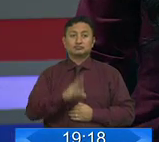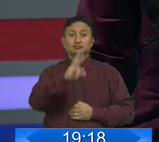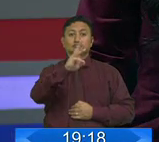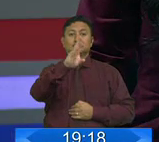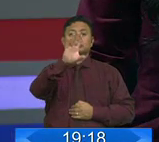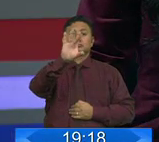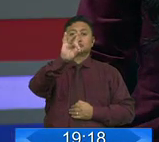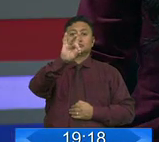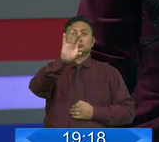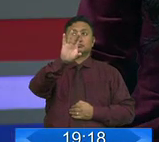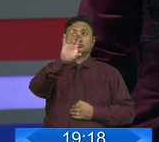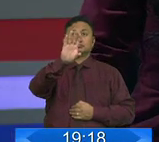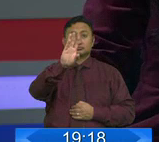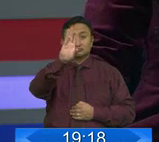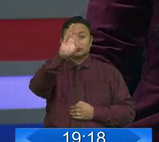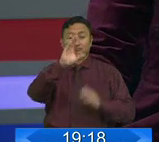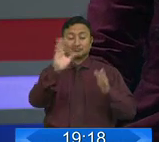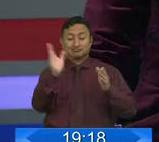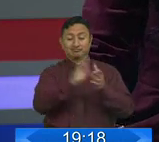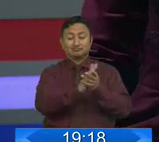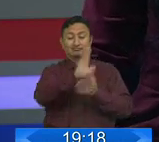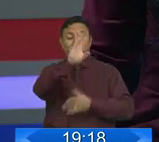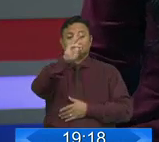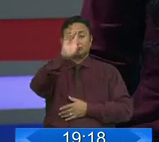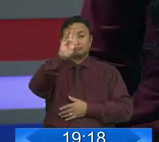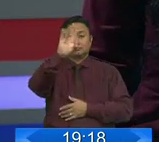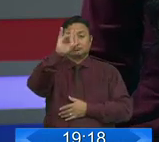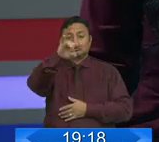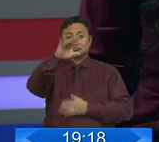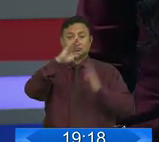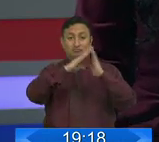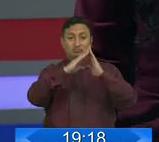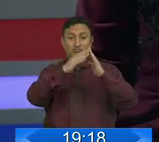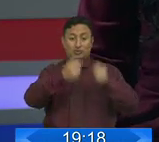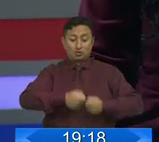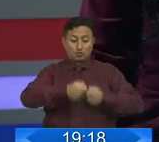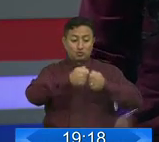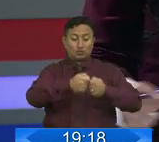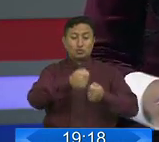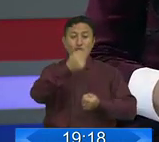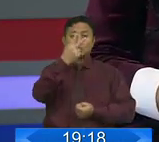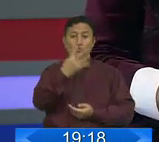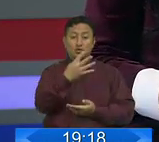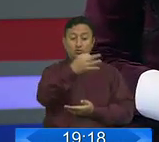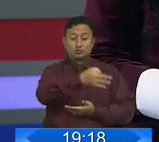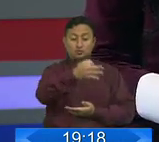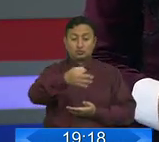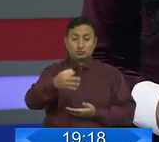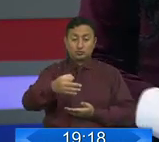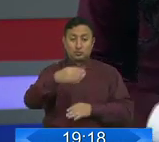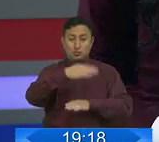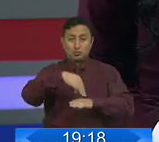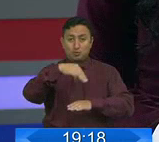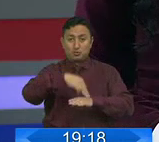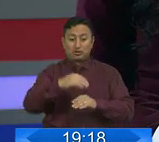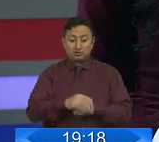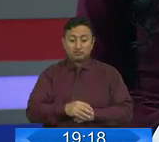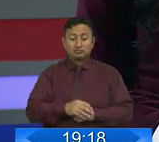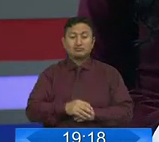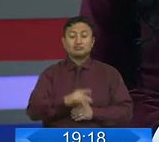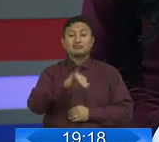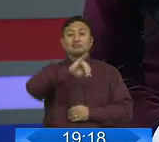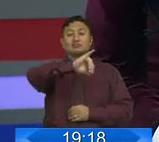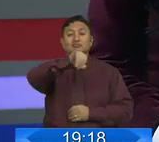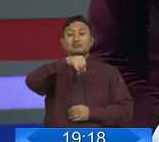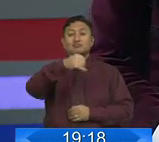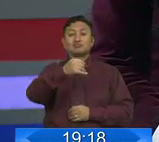678 viviendas de la misión Casa para Todos fueron entregadas en cuatro cantones de Manabí. El acto oficial que se realizó en Jaramijó lo presidió el